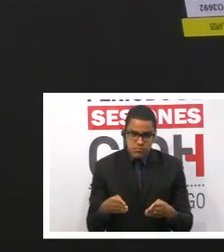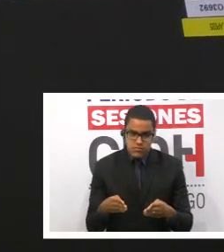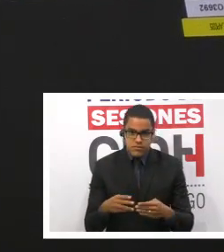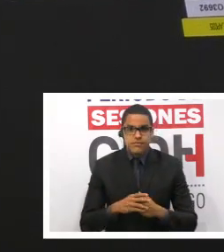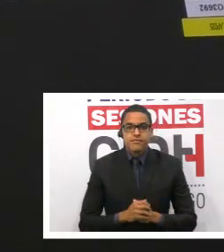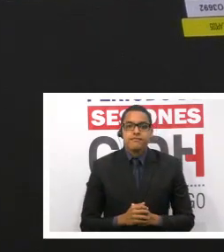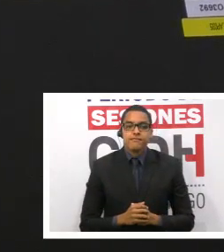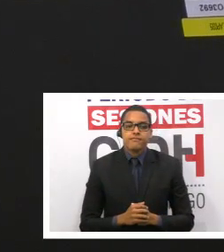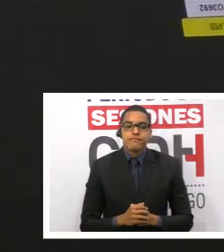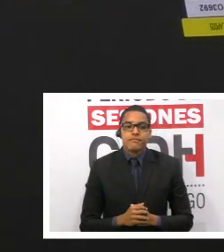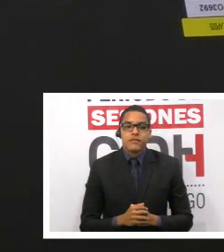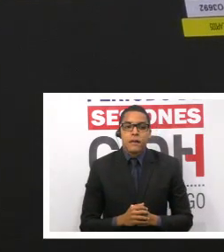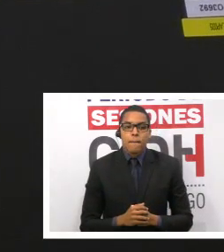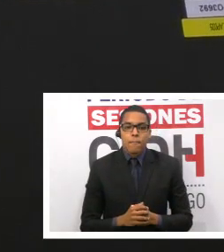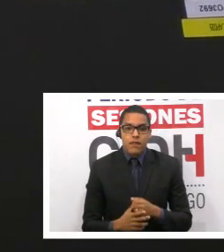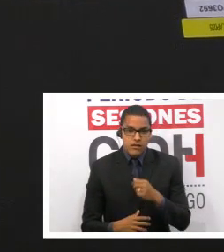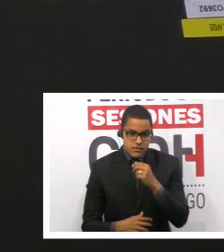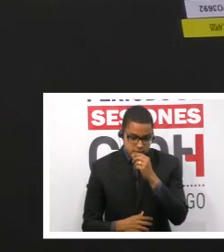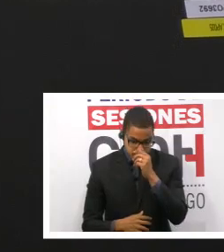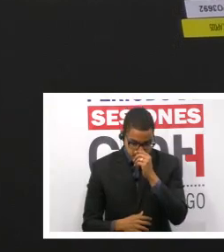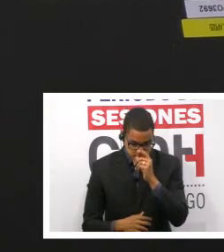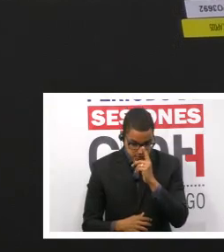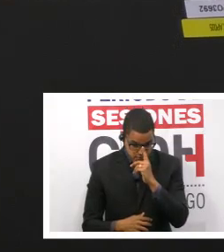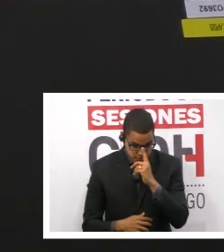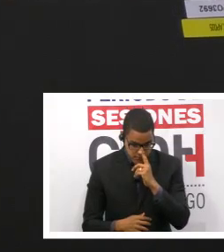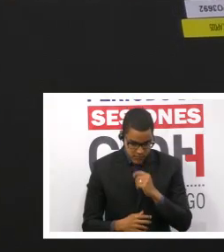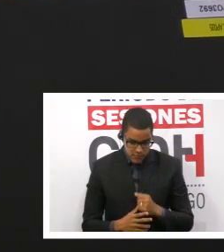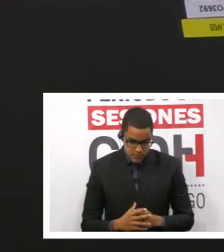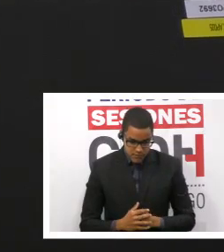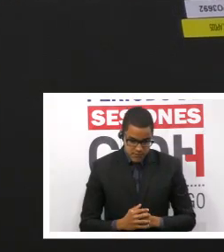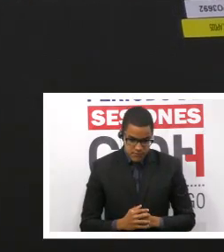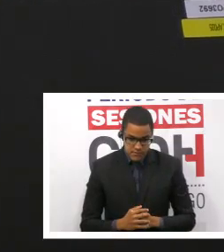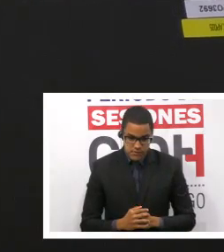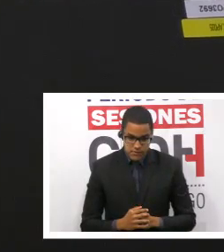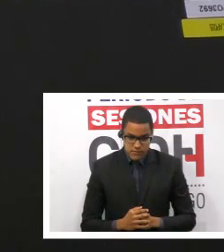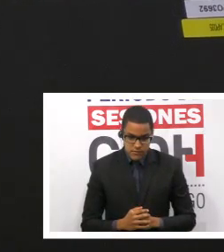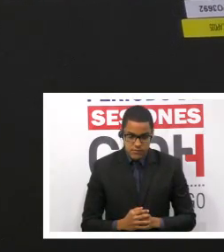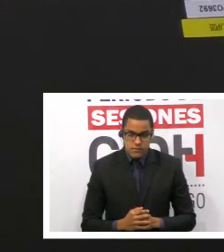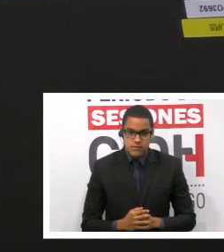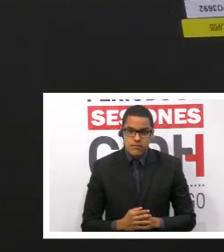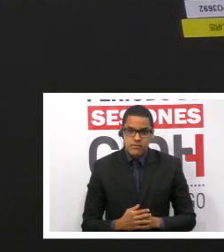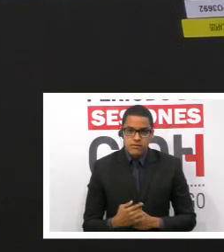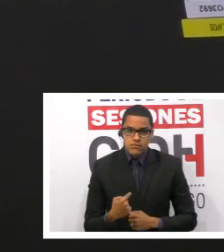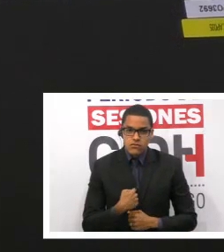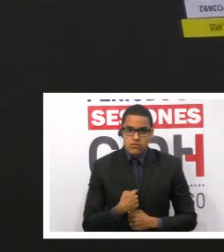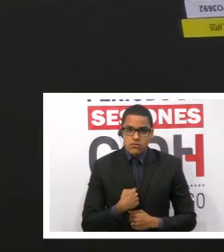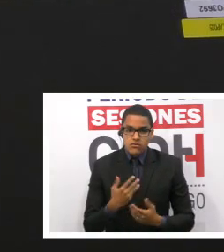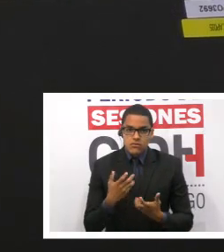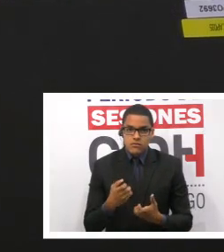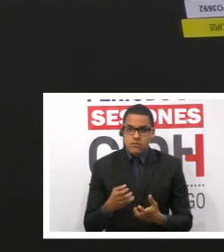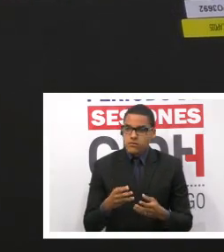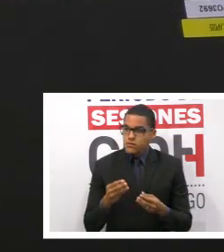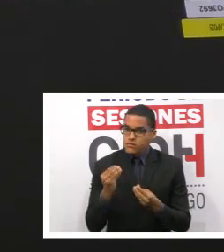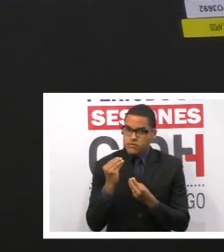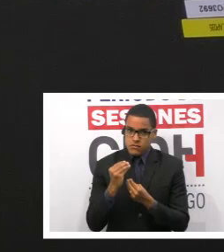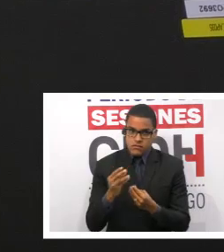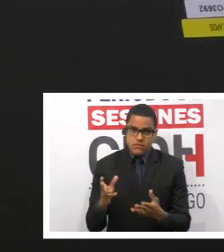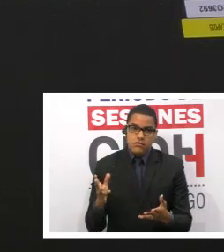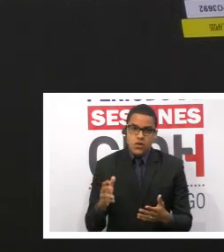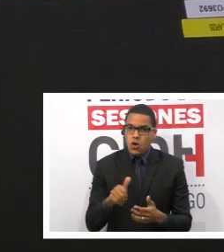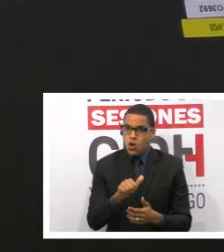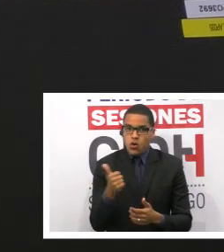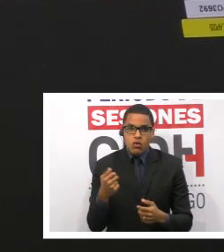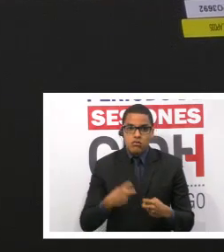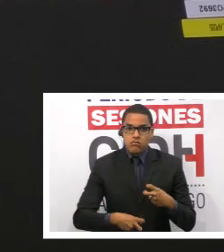solo resaltar un aspecto más de este problema que es también el déficit democrático profundo que